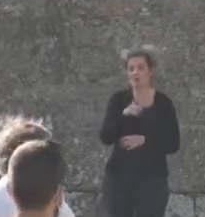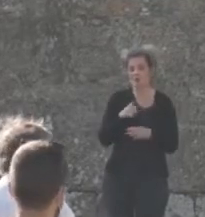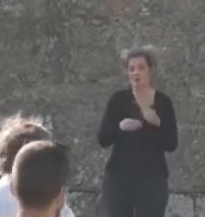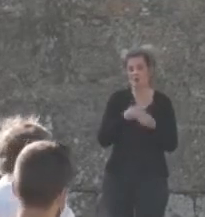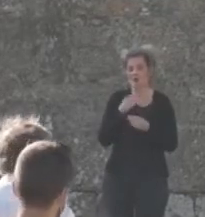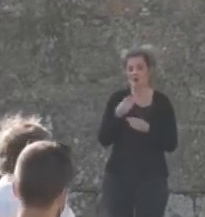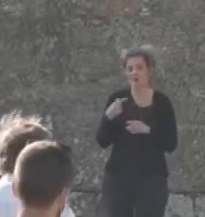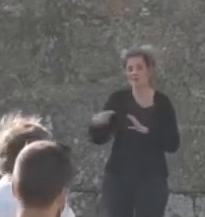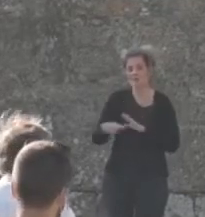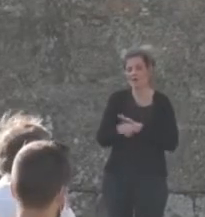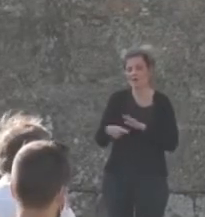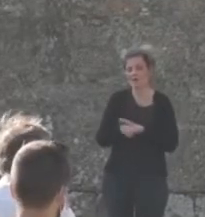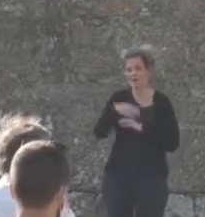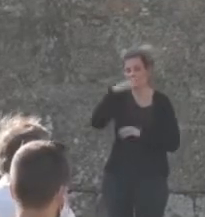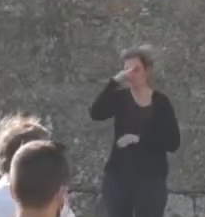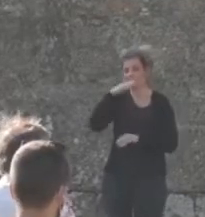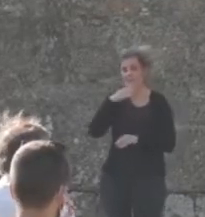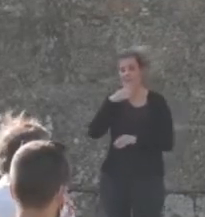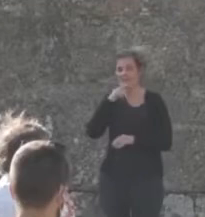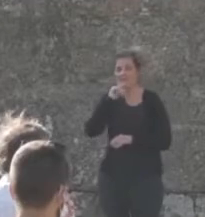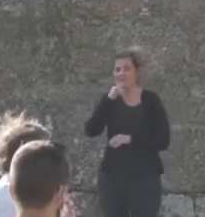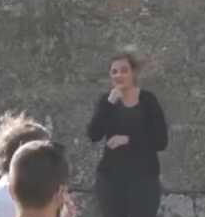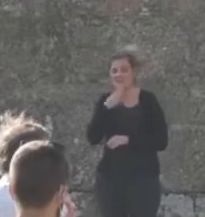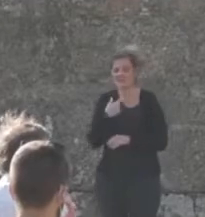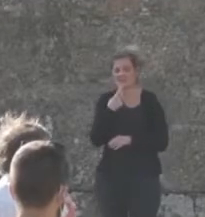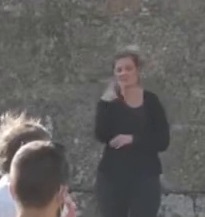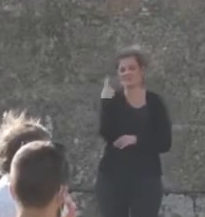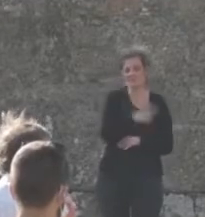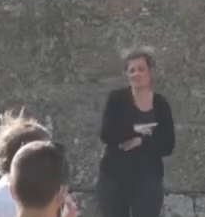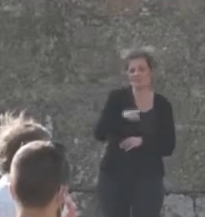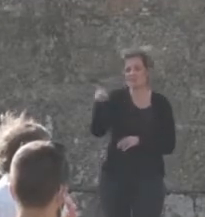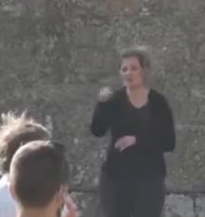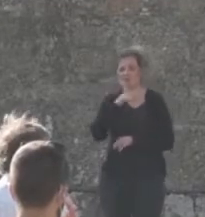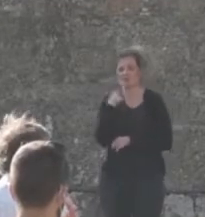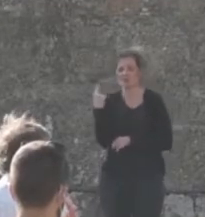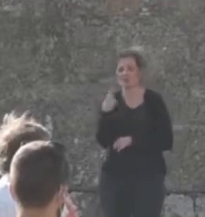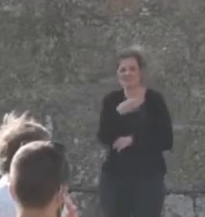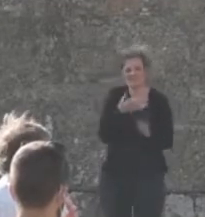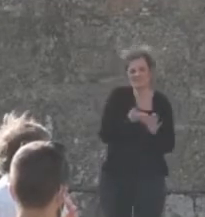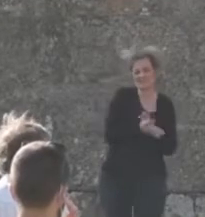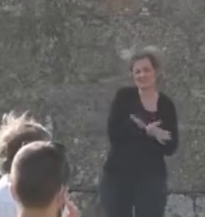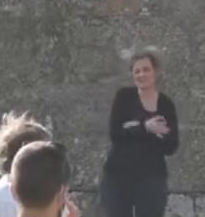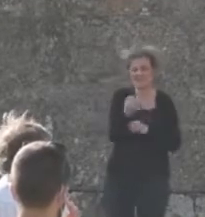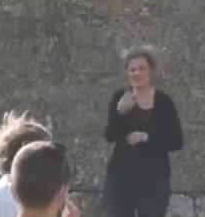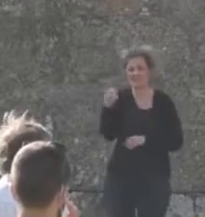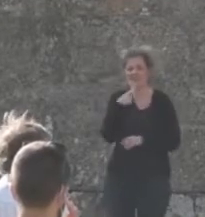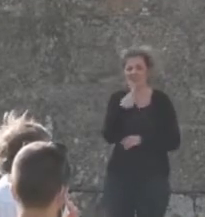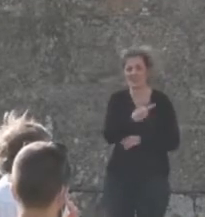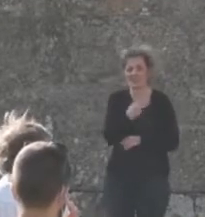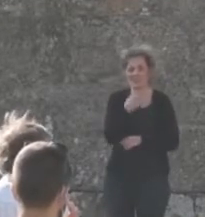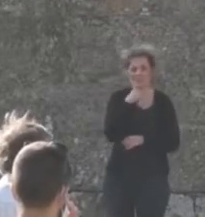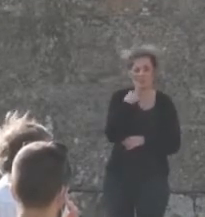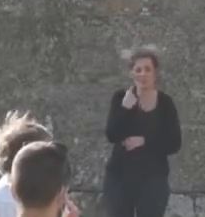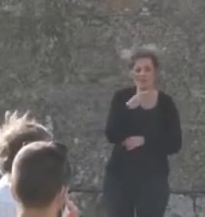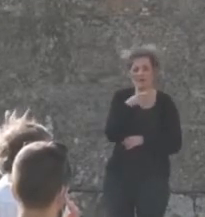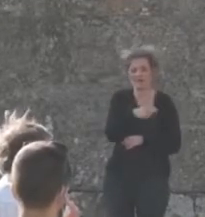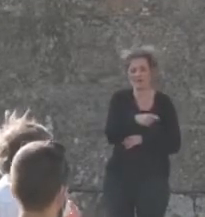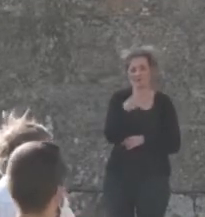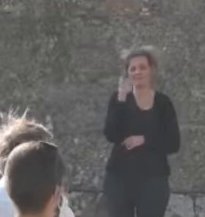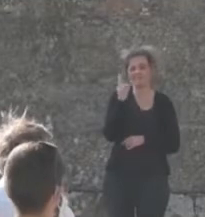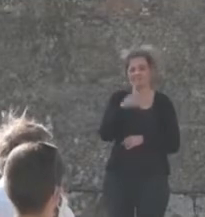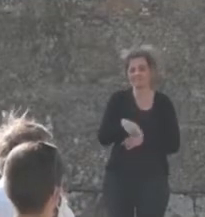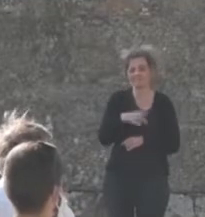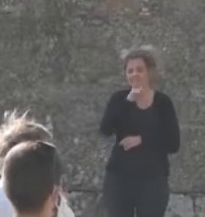na provocación do padre Nieto. Non vayas, que che importa ese cura? Que significa para ti o que pode dicir ese cura? Pero outro, que era